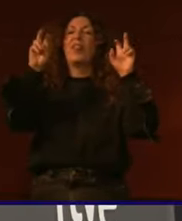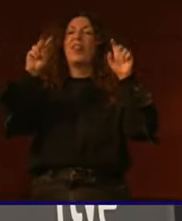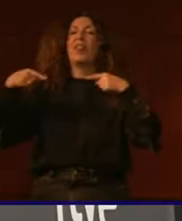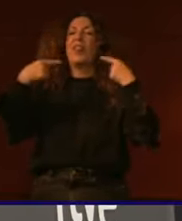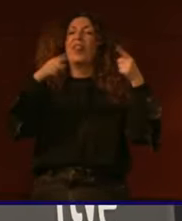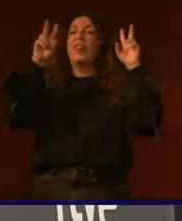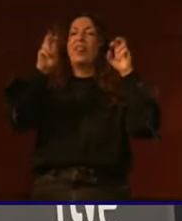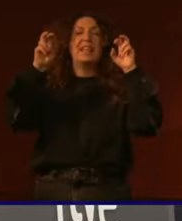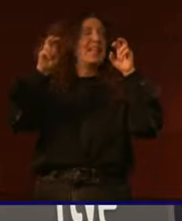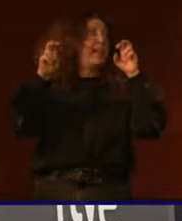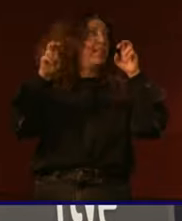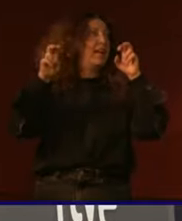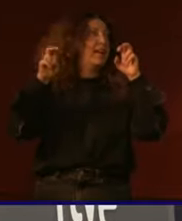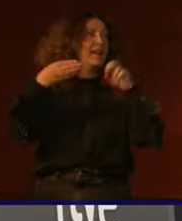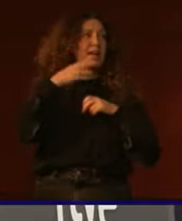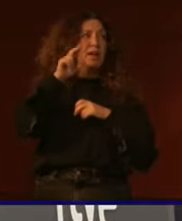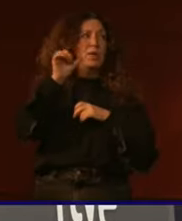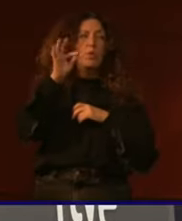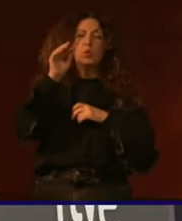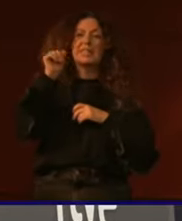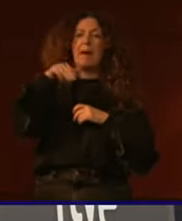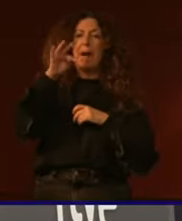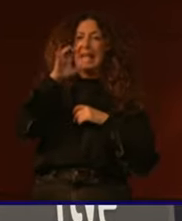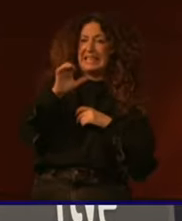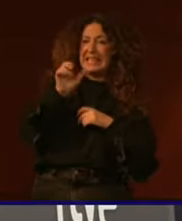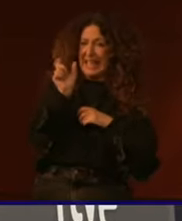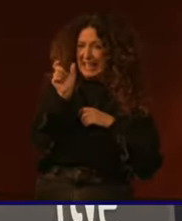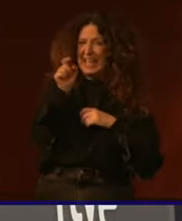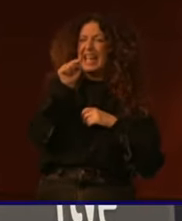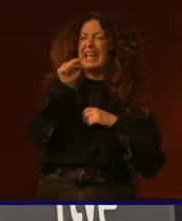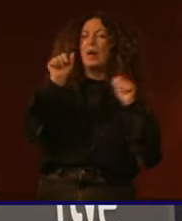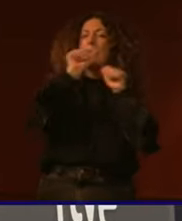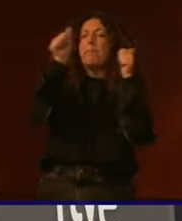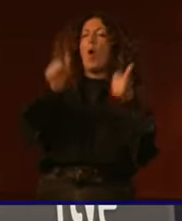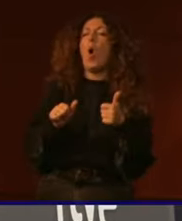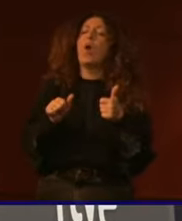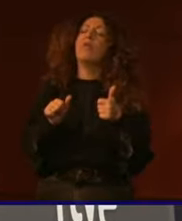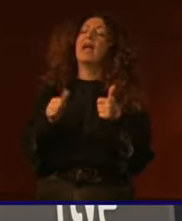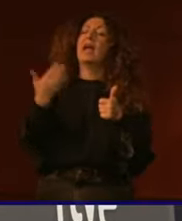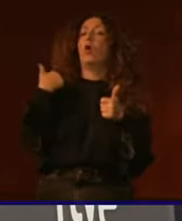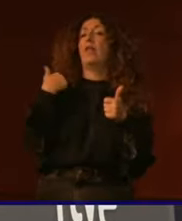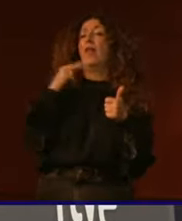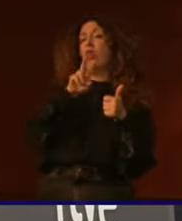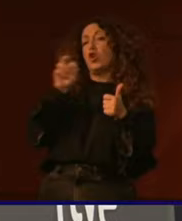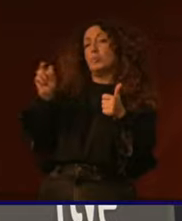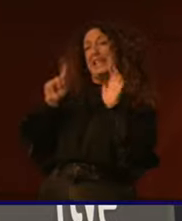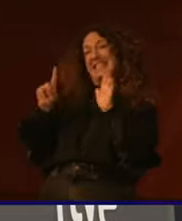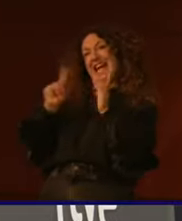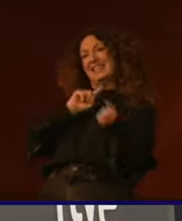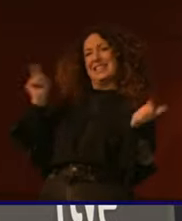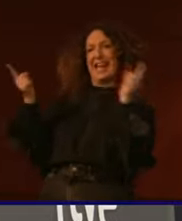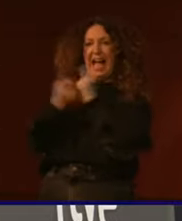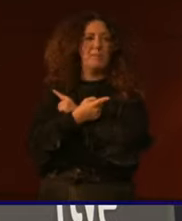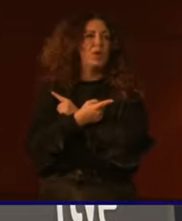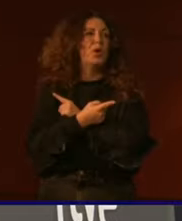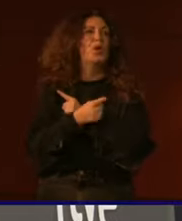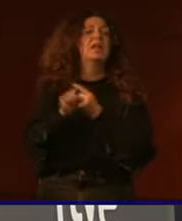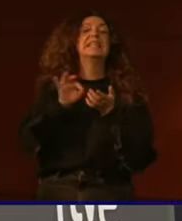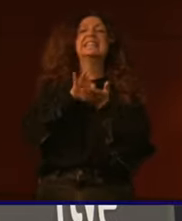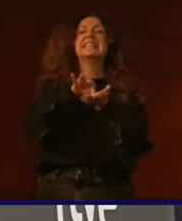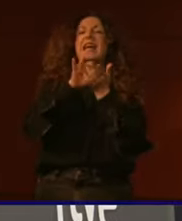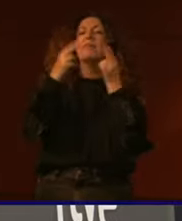de Bustamante, de Enrique Bustamante, que forma parte de ese modelo que cambió en el 2006 la televisión, el servicio público,